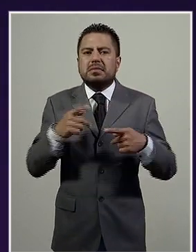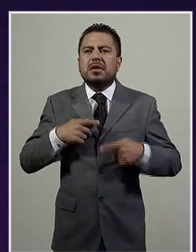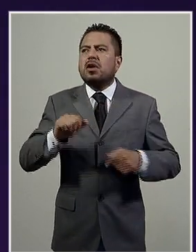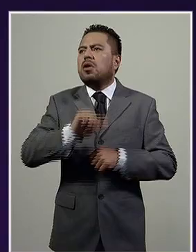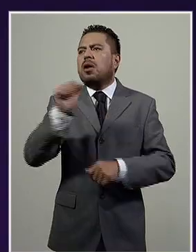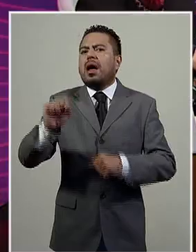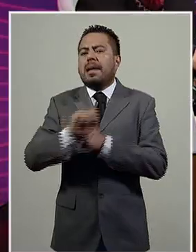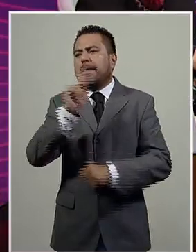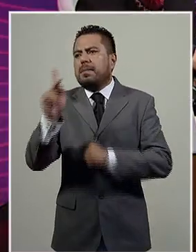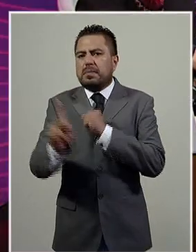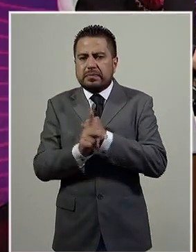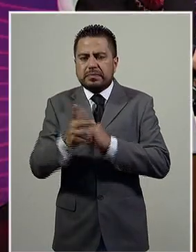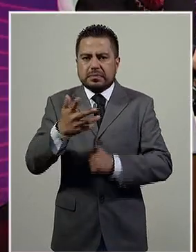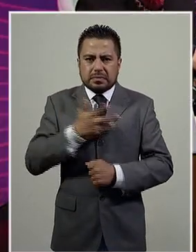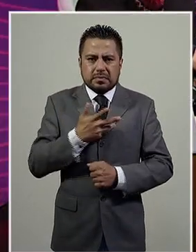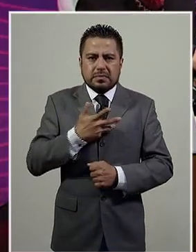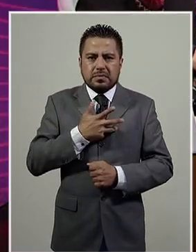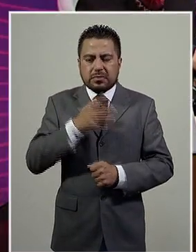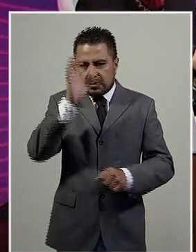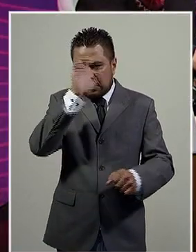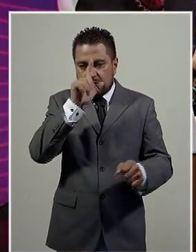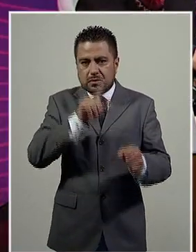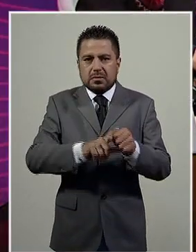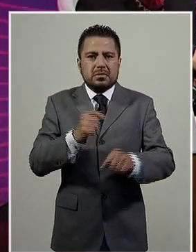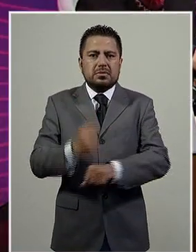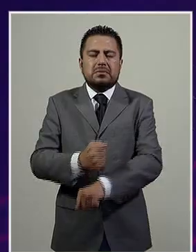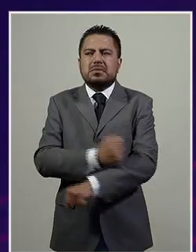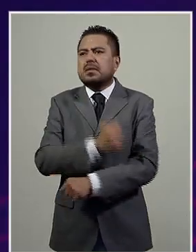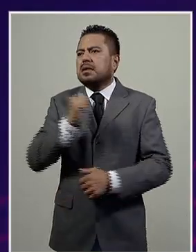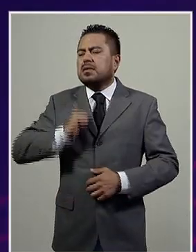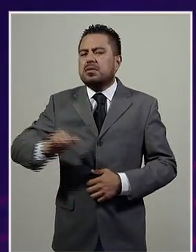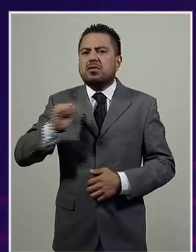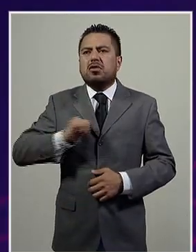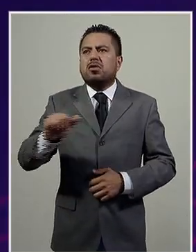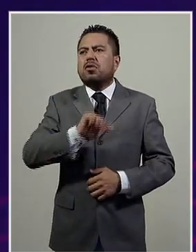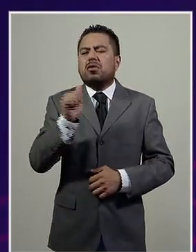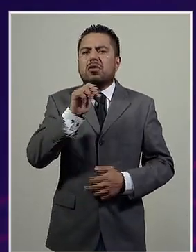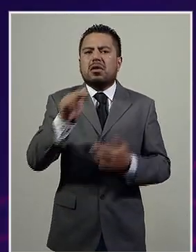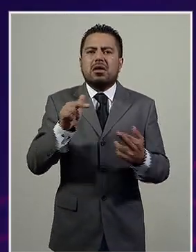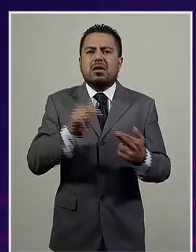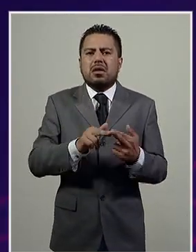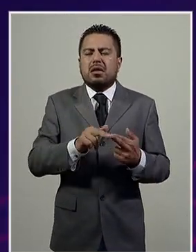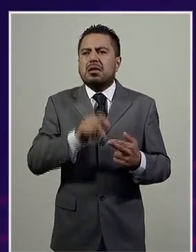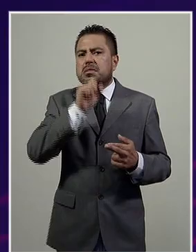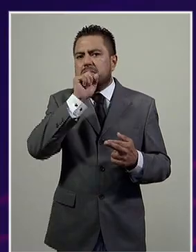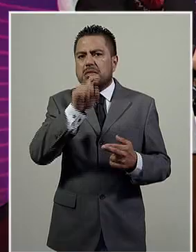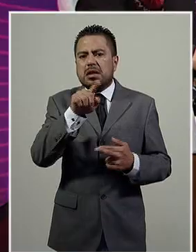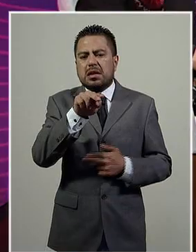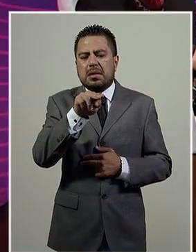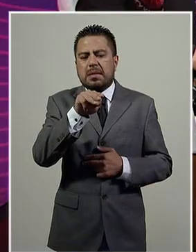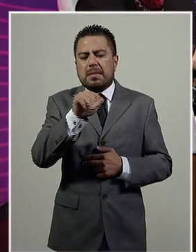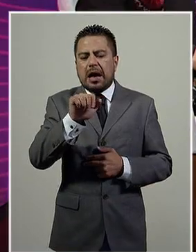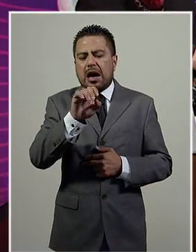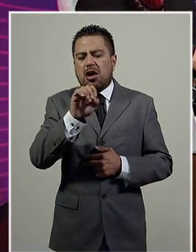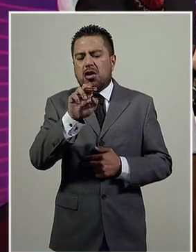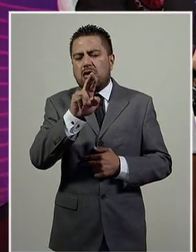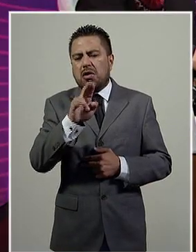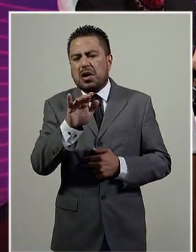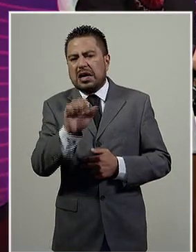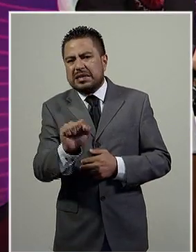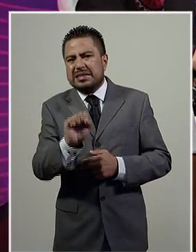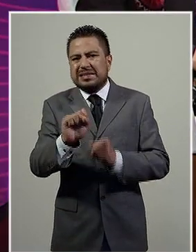país hay cultura de tatuaje ancestral? ¿En qué otras regiones? Vemos también con los maoris tal cual es